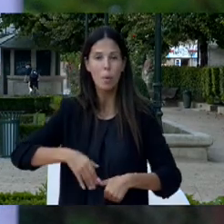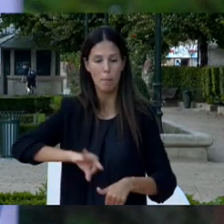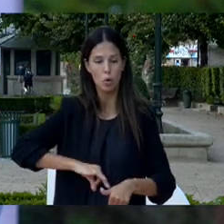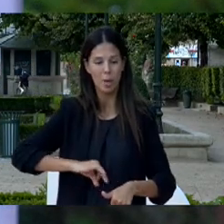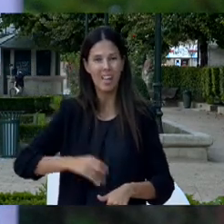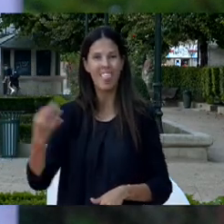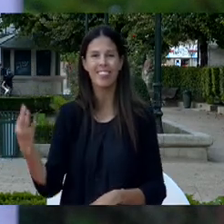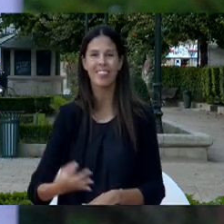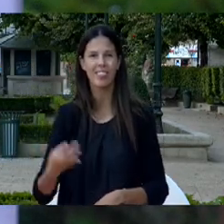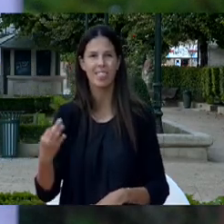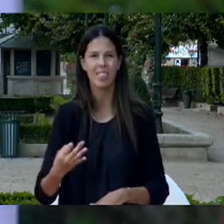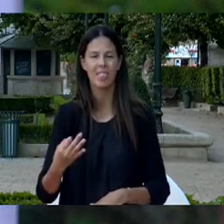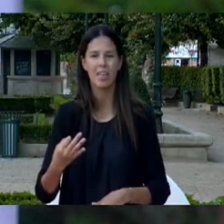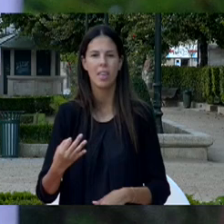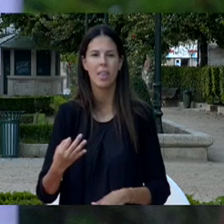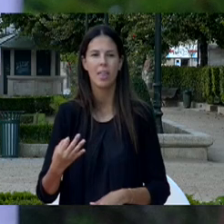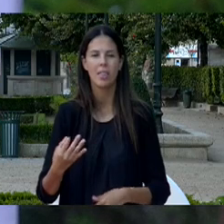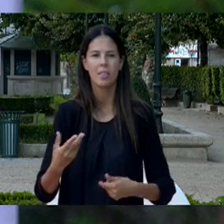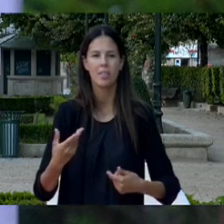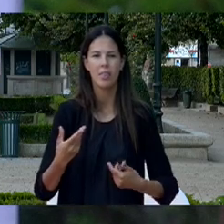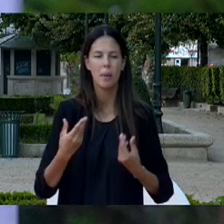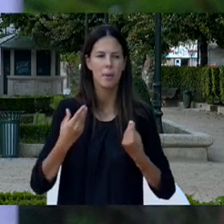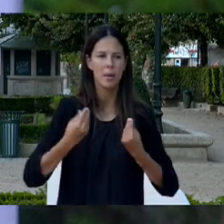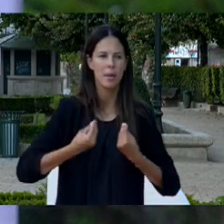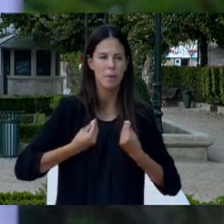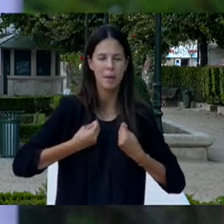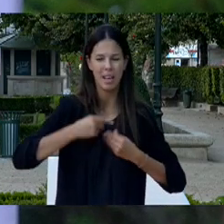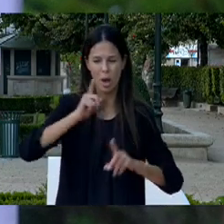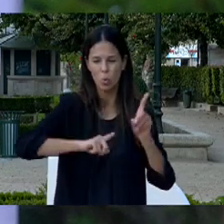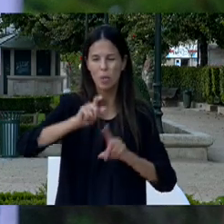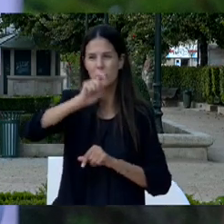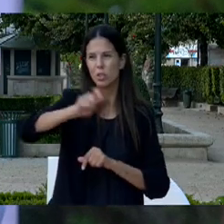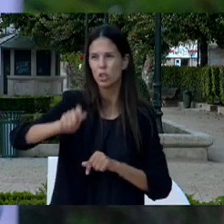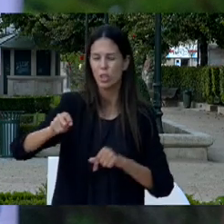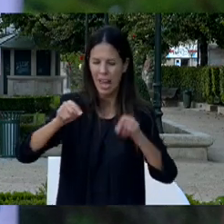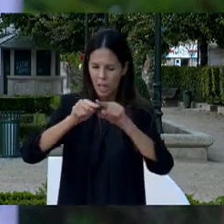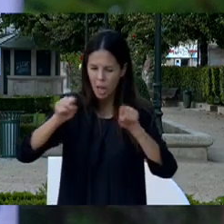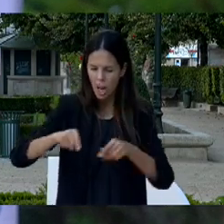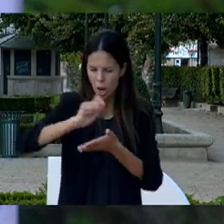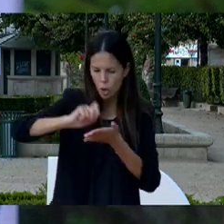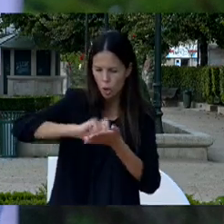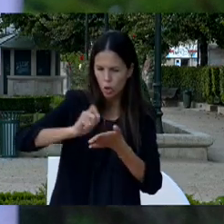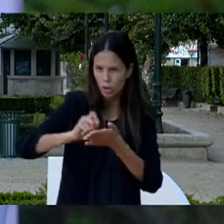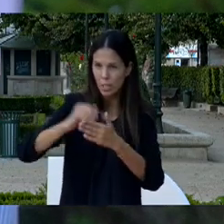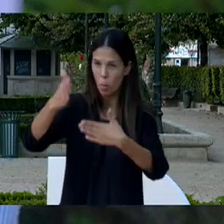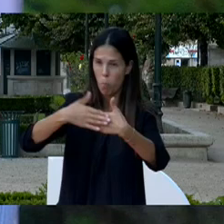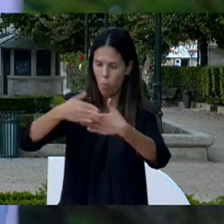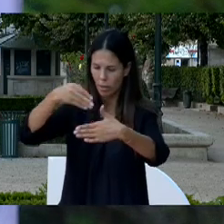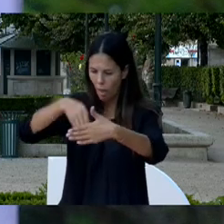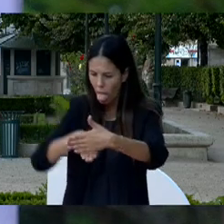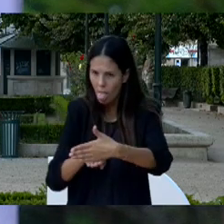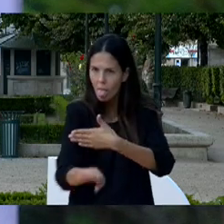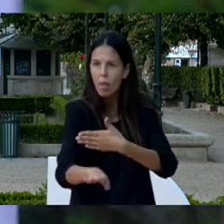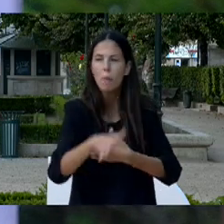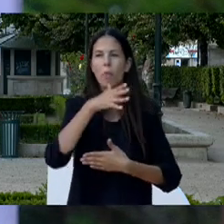convivir con algúns que a denunciaran e algúns que lle pasaran anónimos por debaixo da porta cando ela era directora